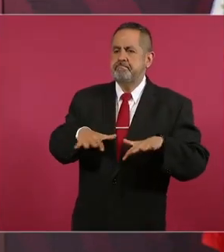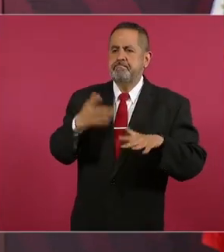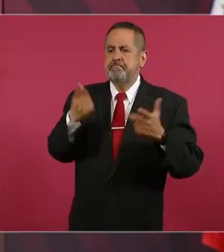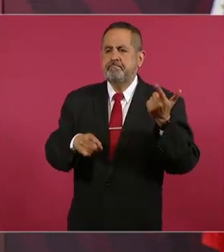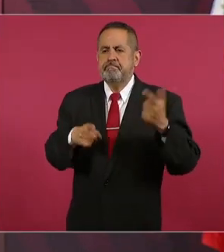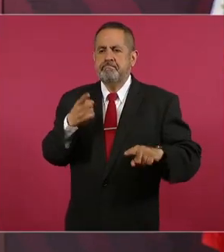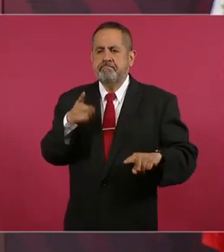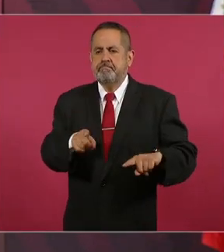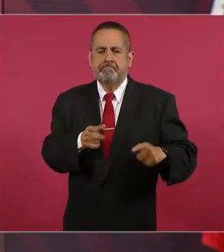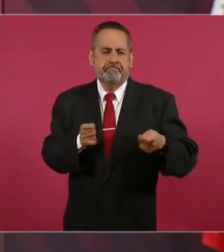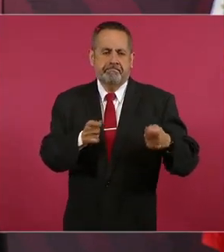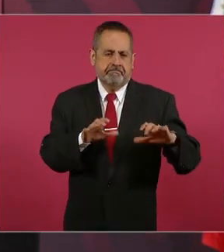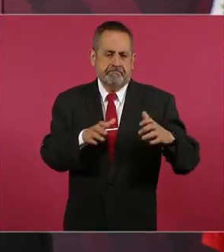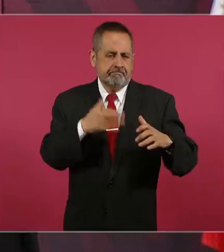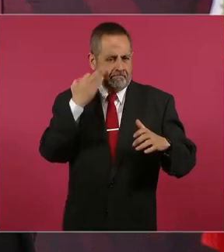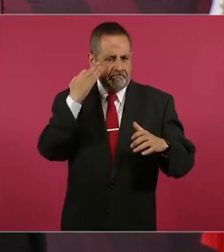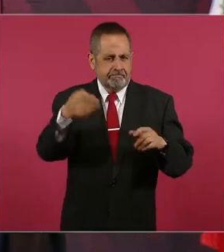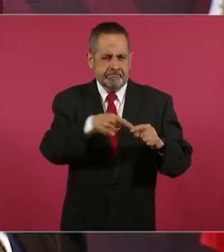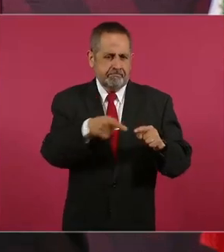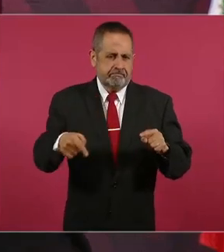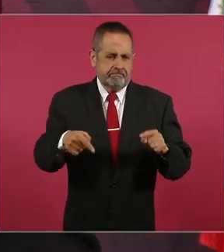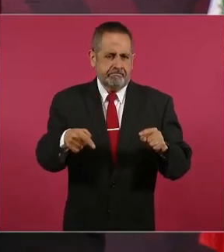anteriormente durante el periodo